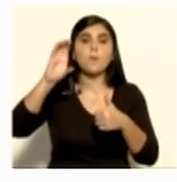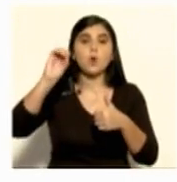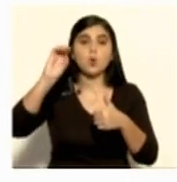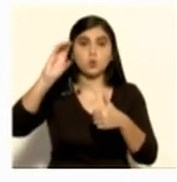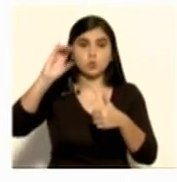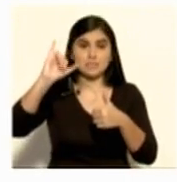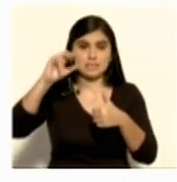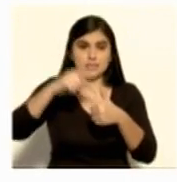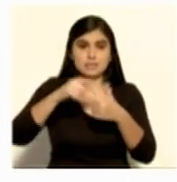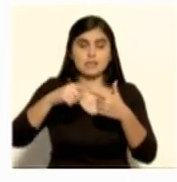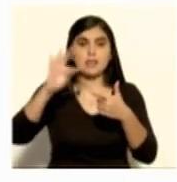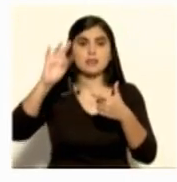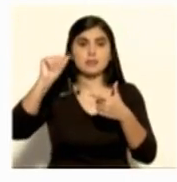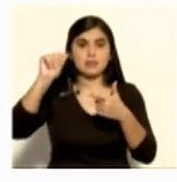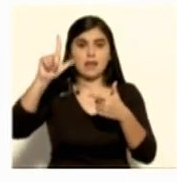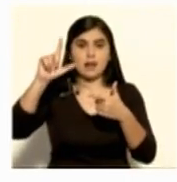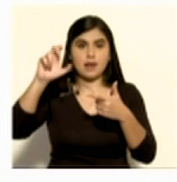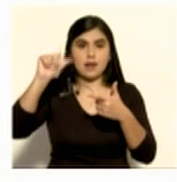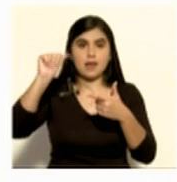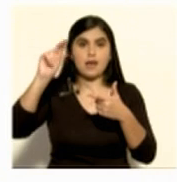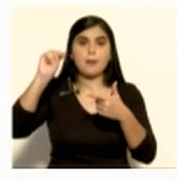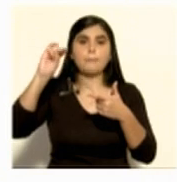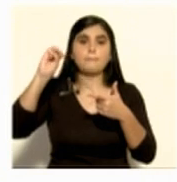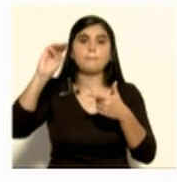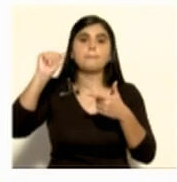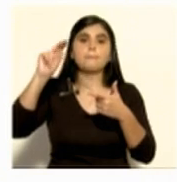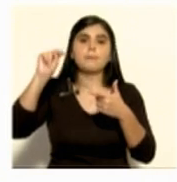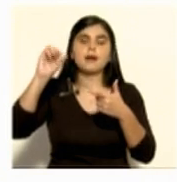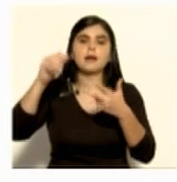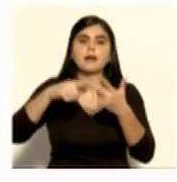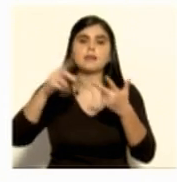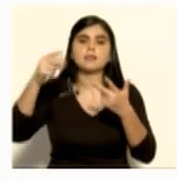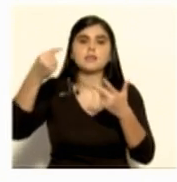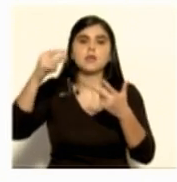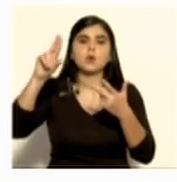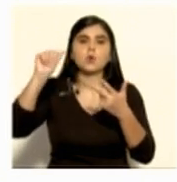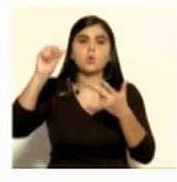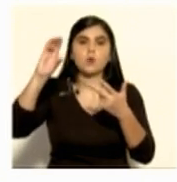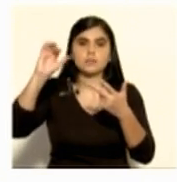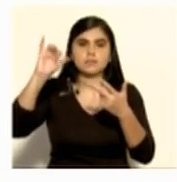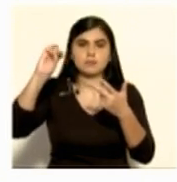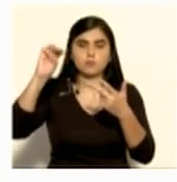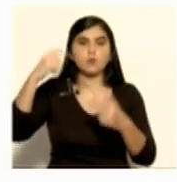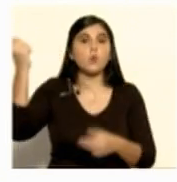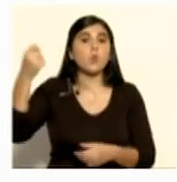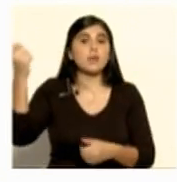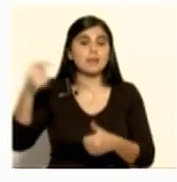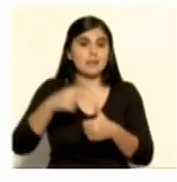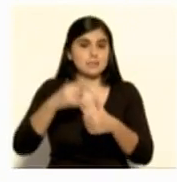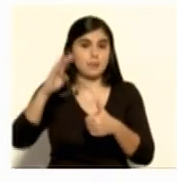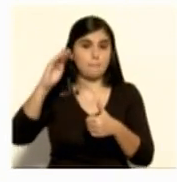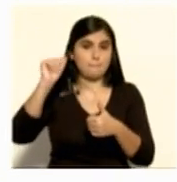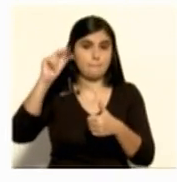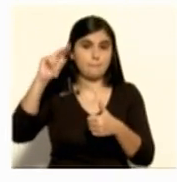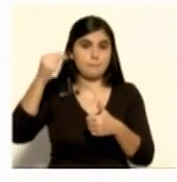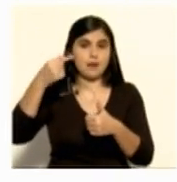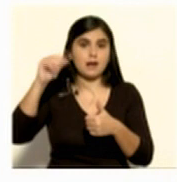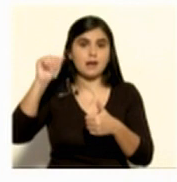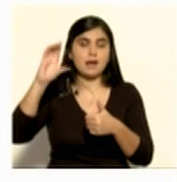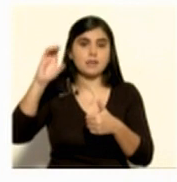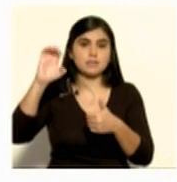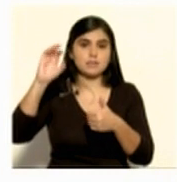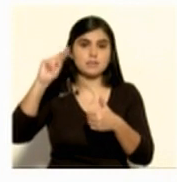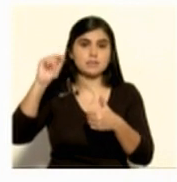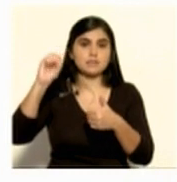Talamanca y Guásimo. En Guanacaste, Bagaces, Liberia, Carrillo